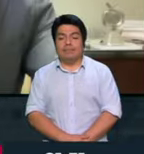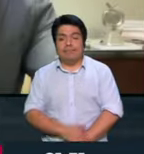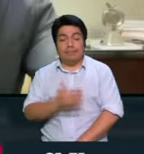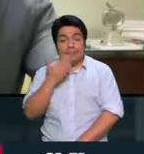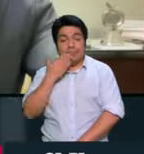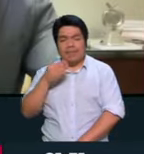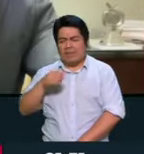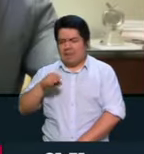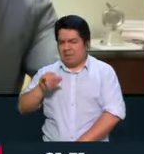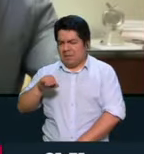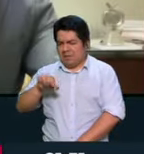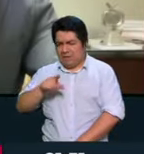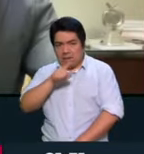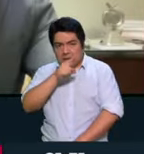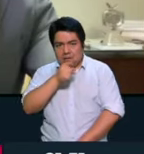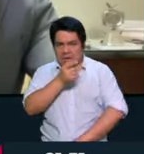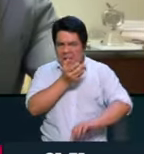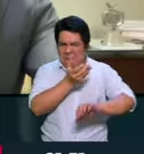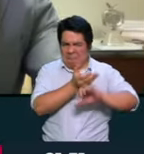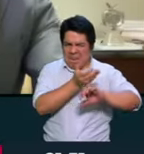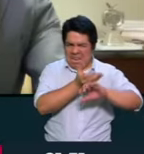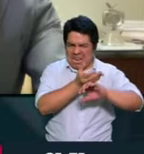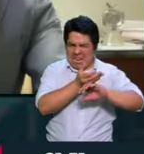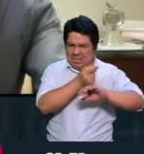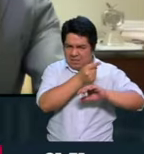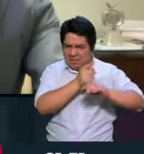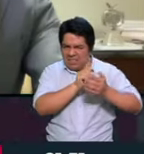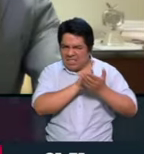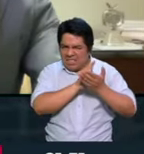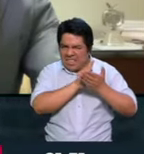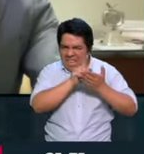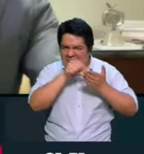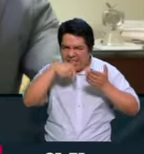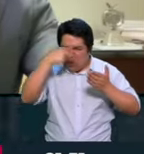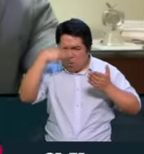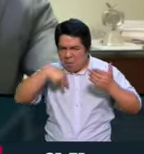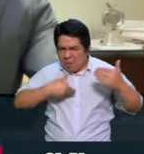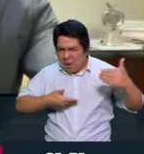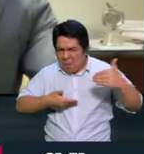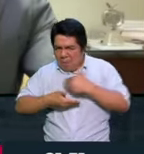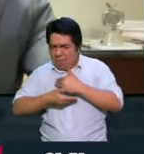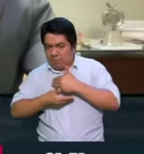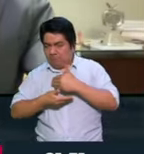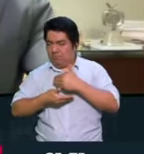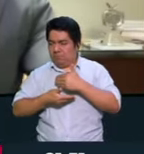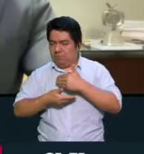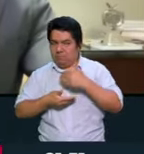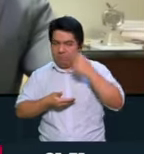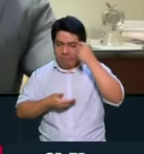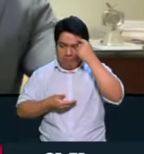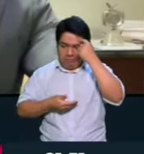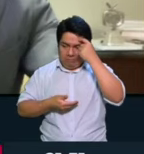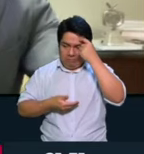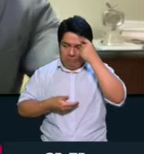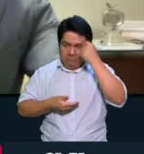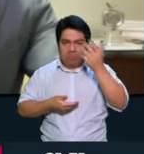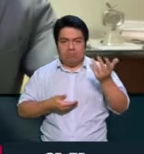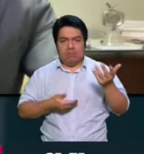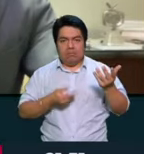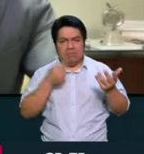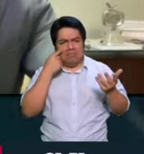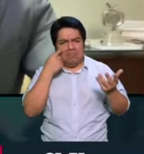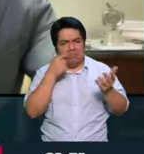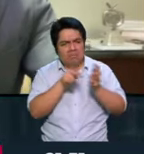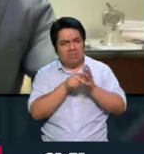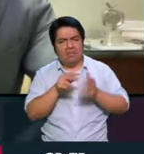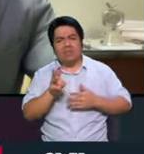Miguel, ¿cómo crees que Estados Unidos no tiene derecho a intervenir en procesos que le corresponden únicamente a las y los mexicanos? Si yo vi columnas celebrando la editorial